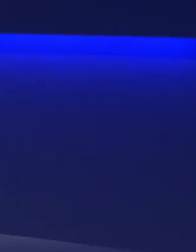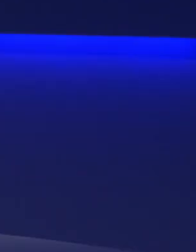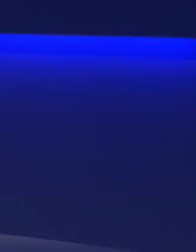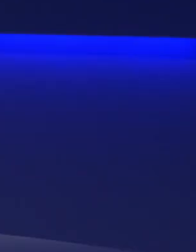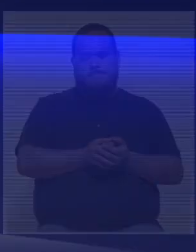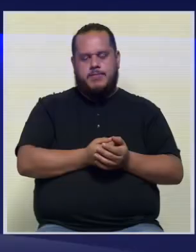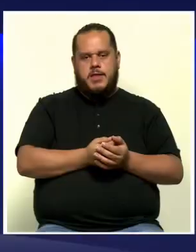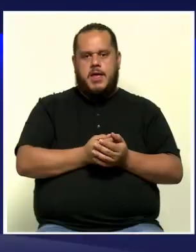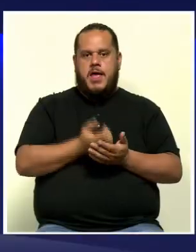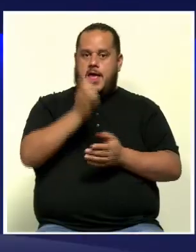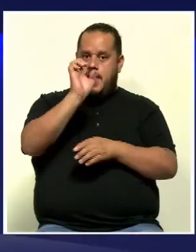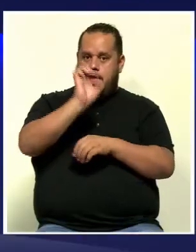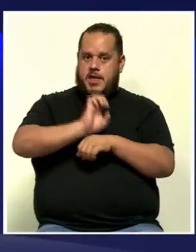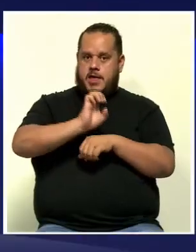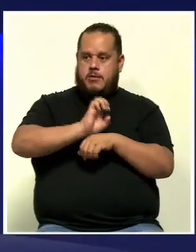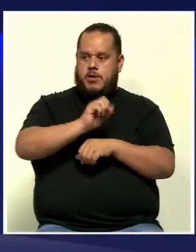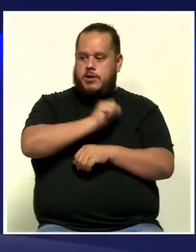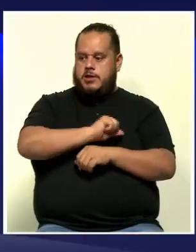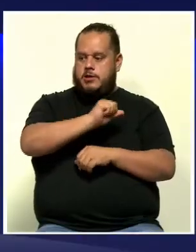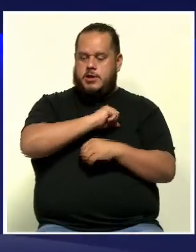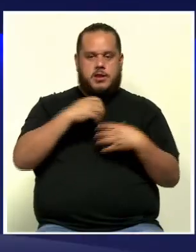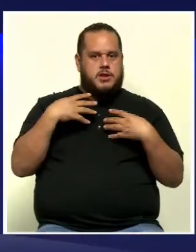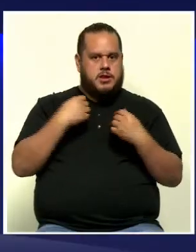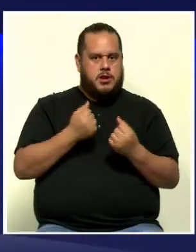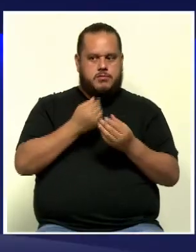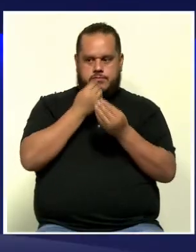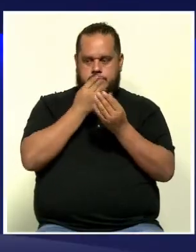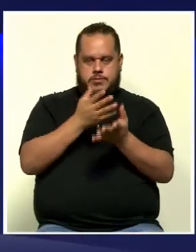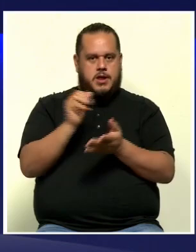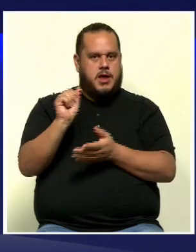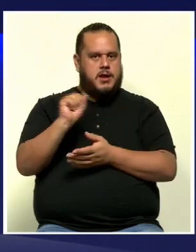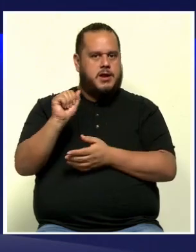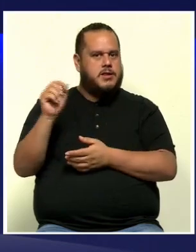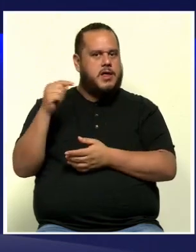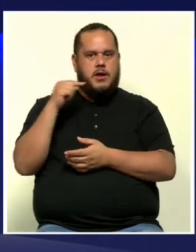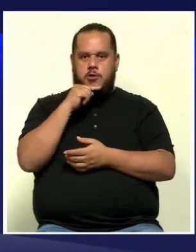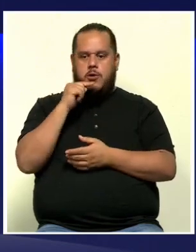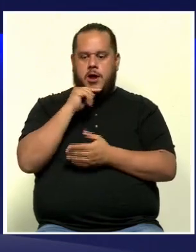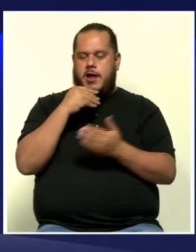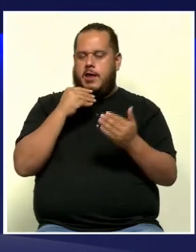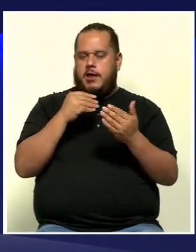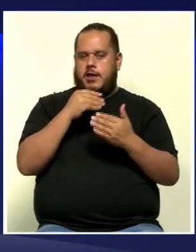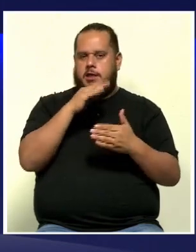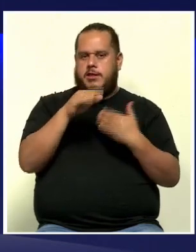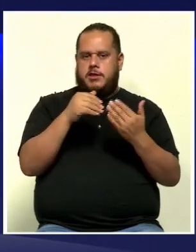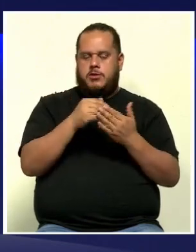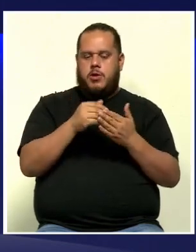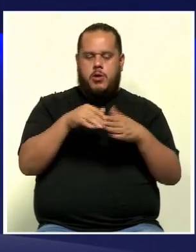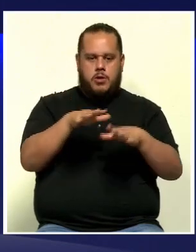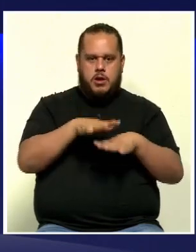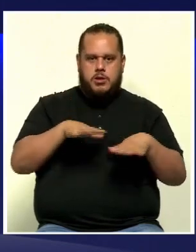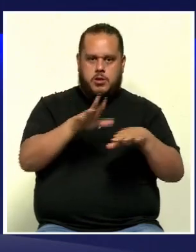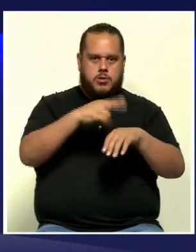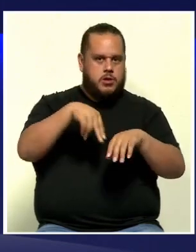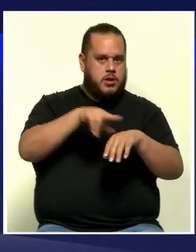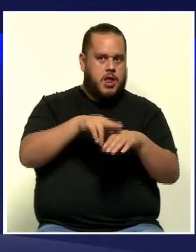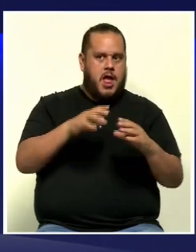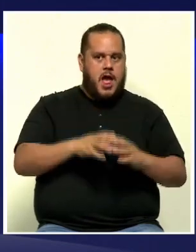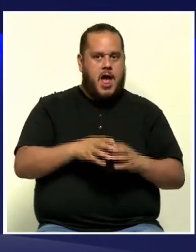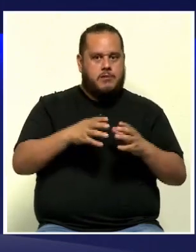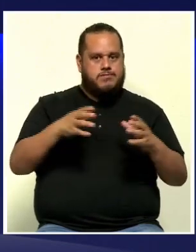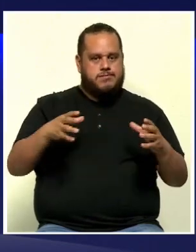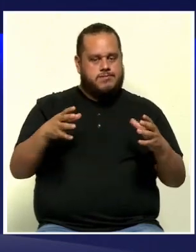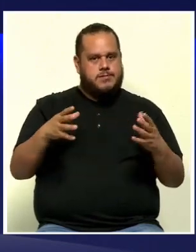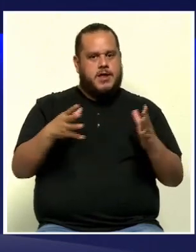En Ecuador, las autoridades de salud declararon alerta roja en casi todo el territorio nacional debido al incremento de casos